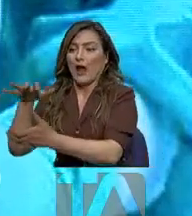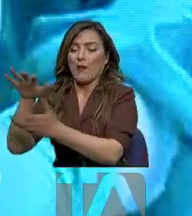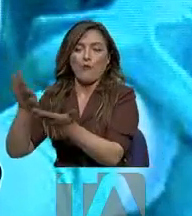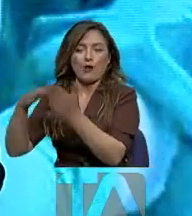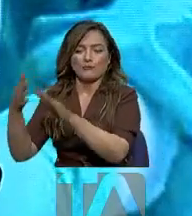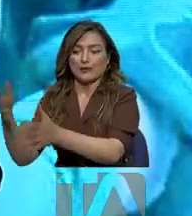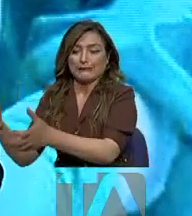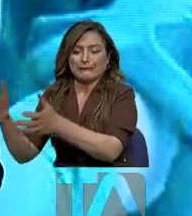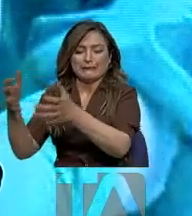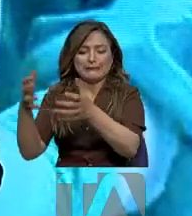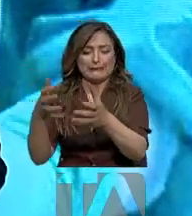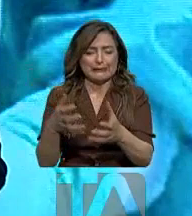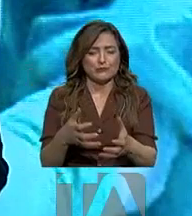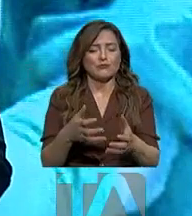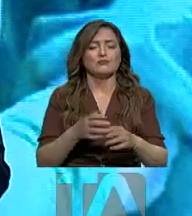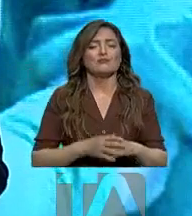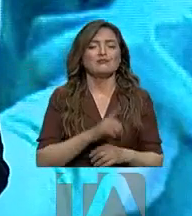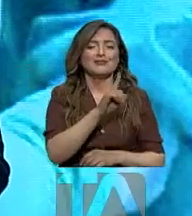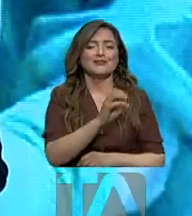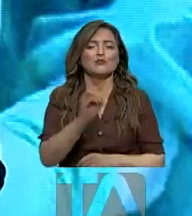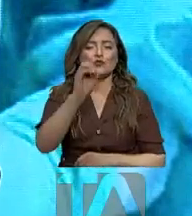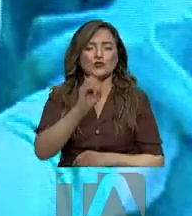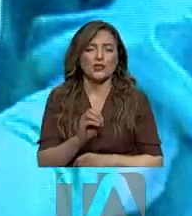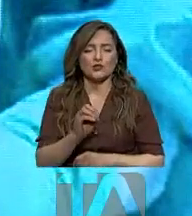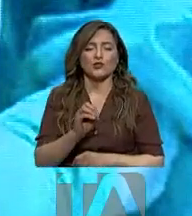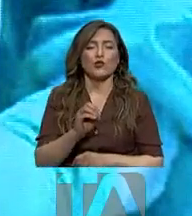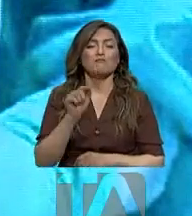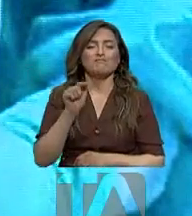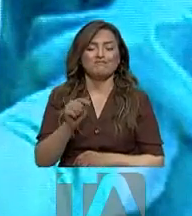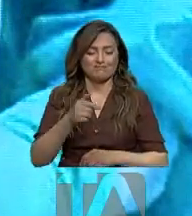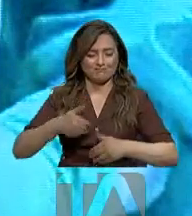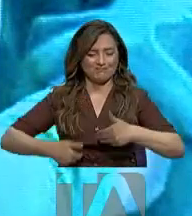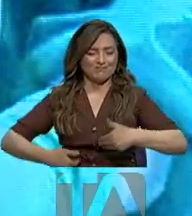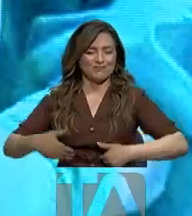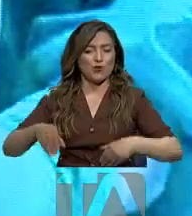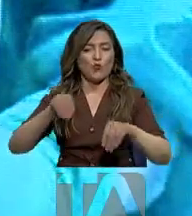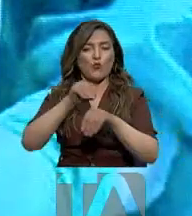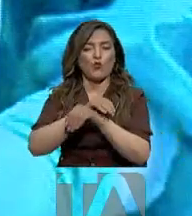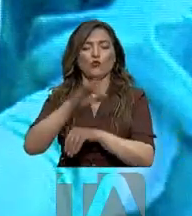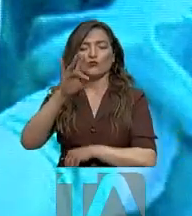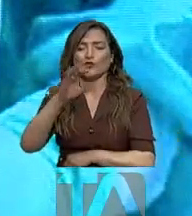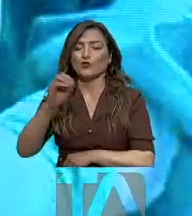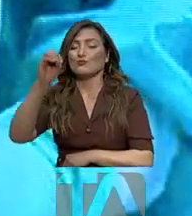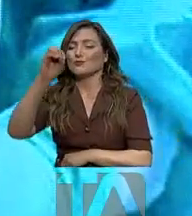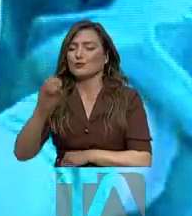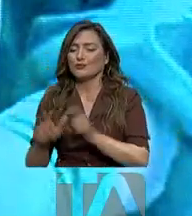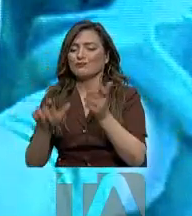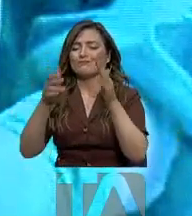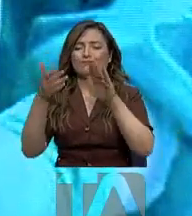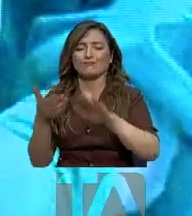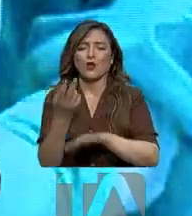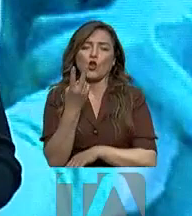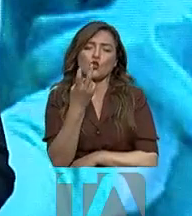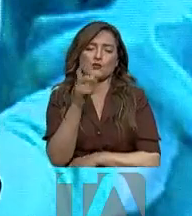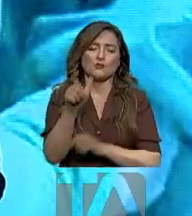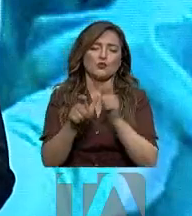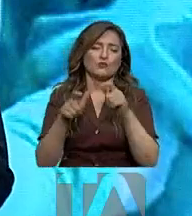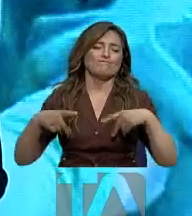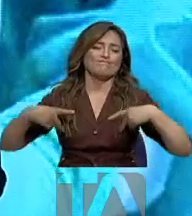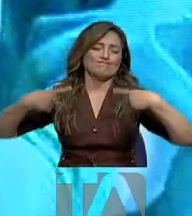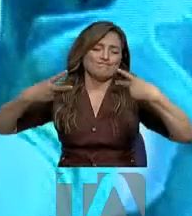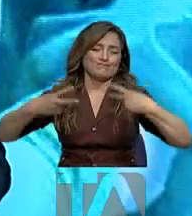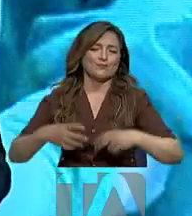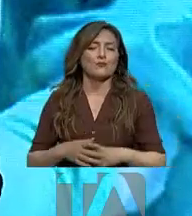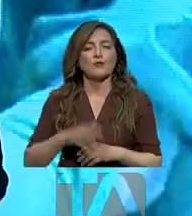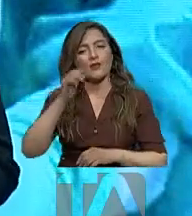trasplantes el 88 por ciento son a través de donantes cadavéricos y sólo un 12% de donantes vivos